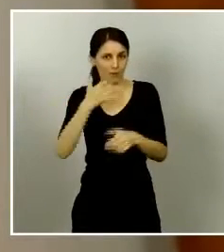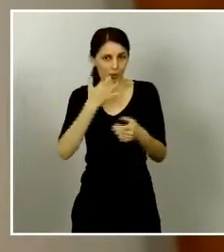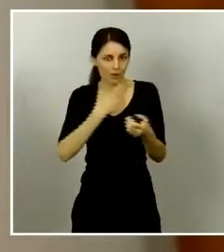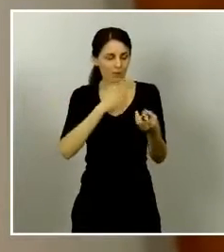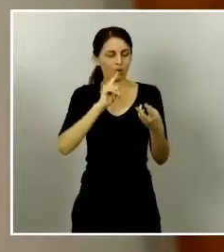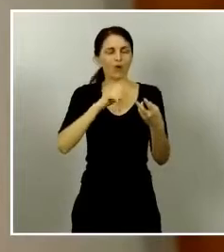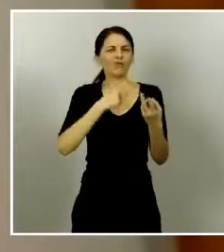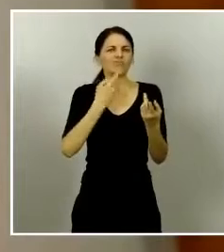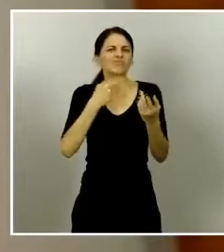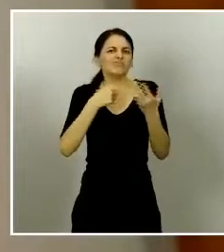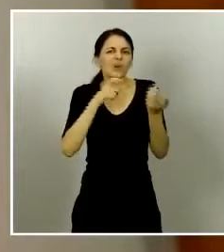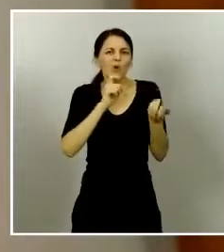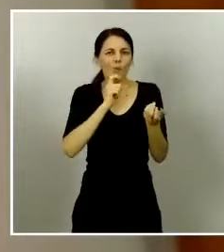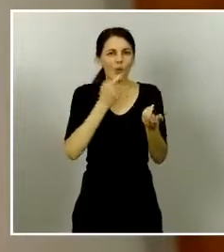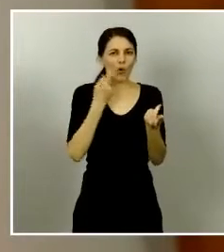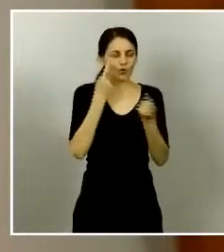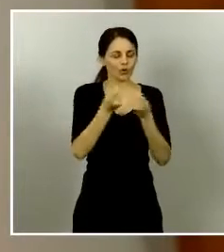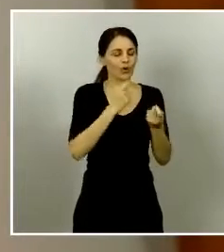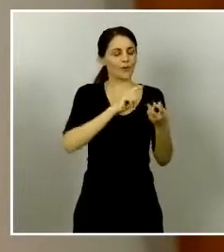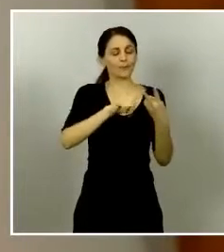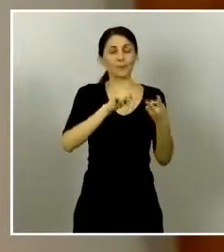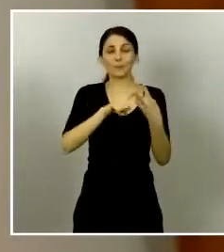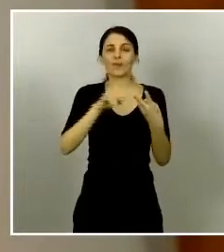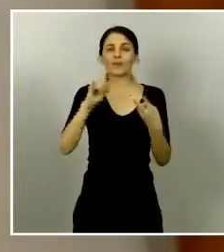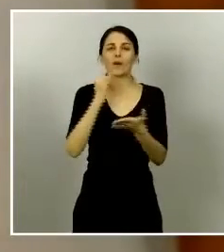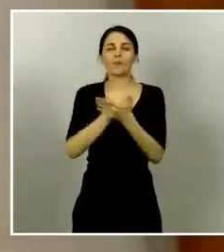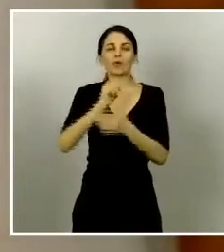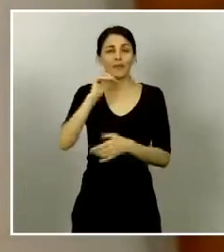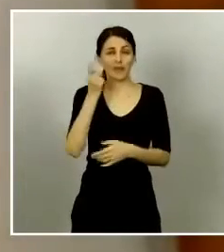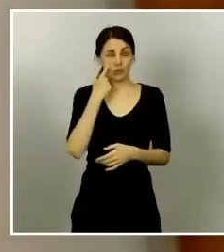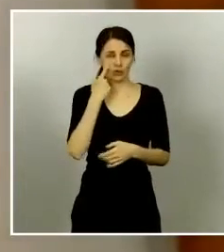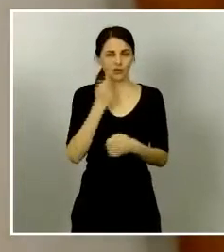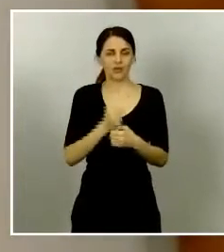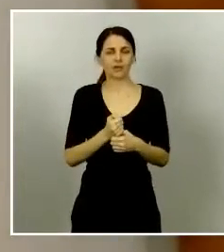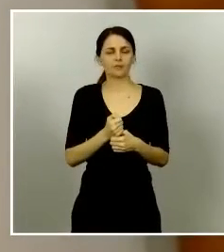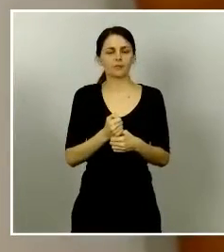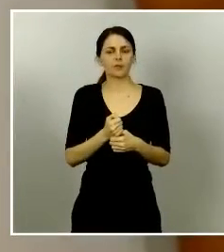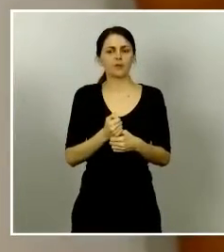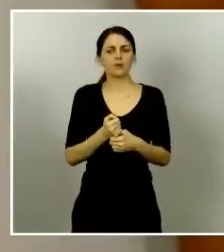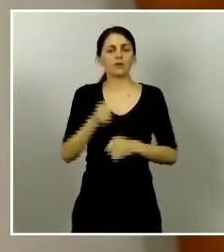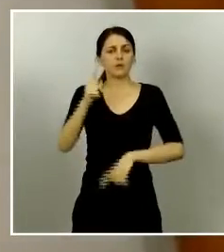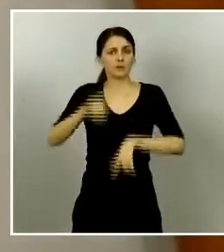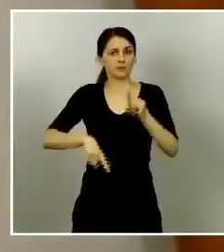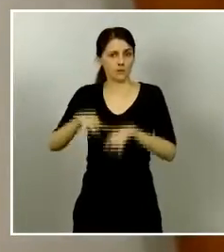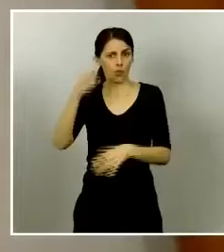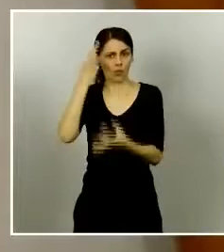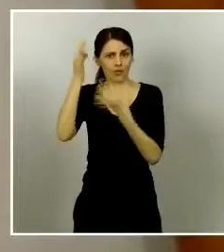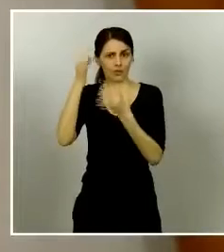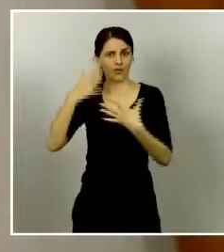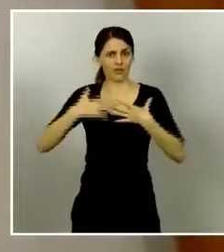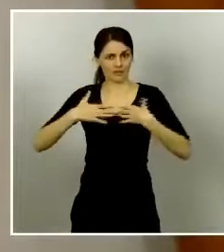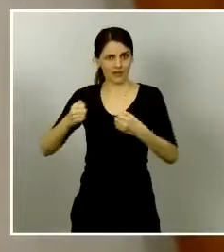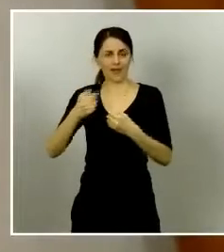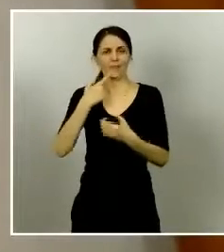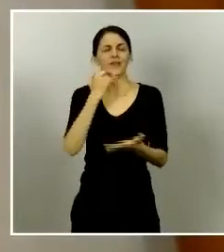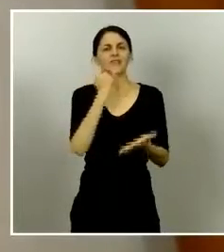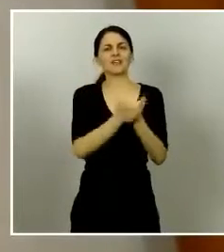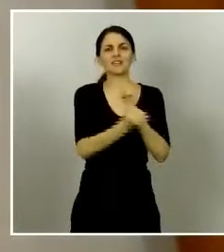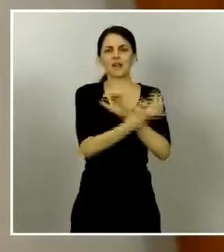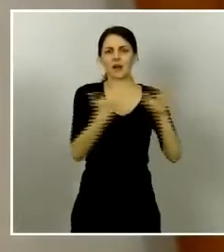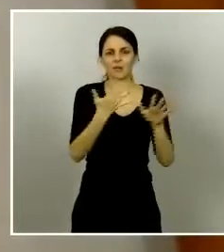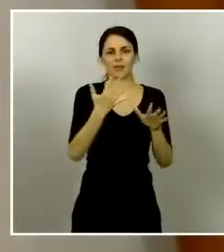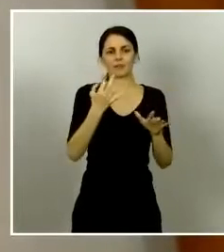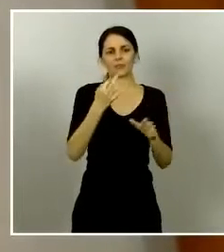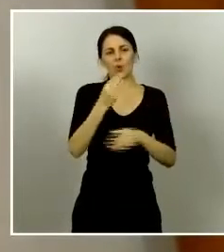los paseos en grupos de hasta 10 personas? Y la segunda pregunta sobre las pruebas diagnósticas. Según la estrategia